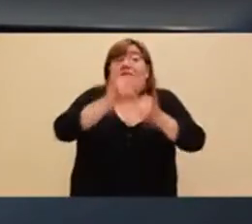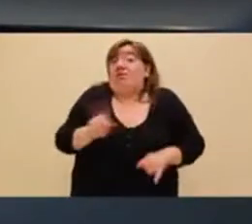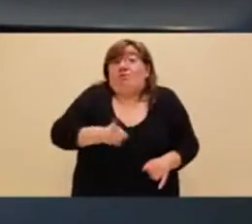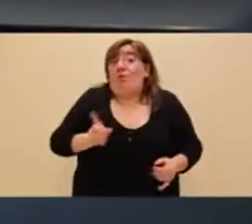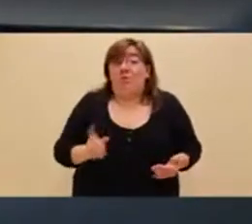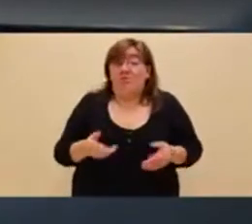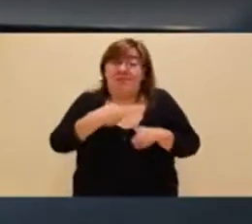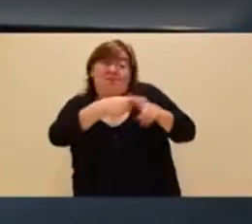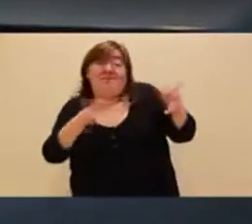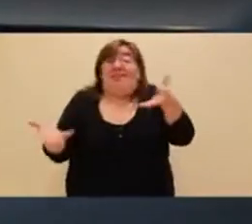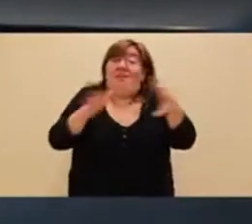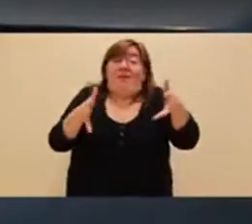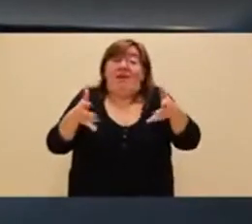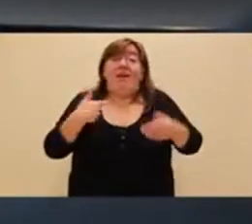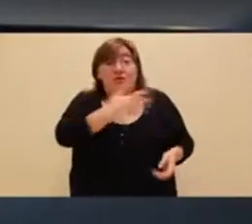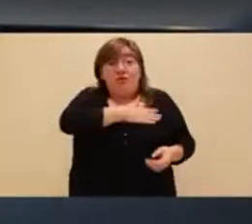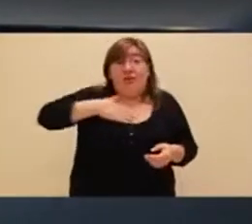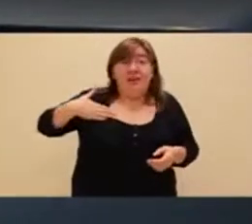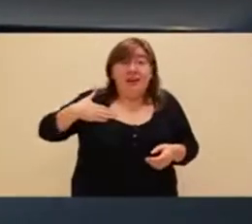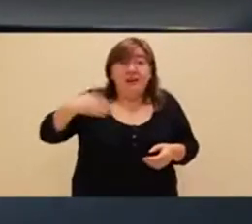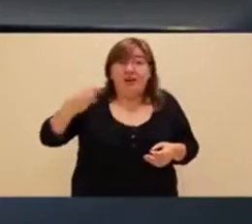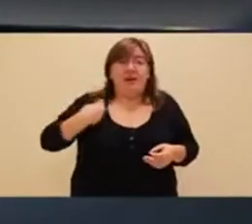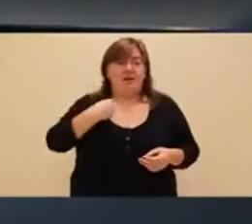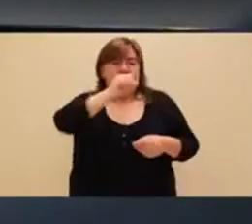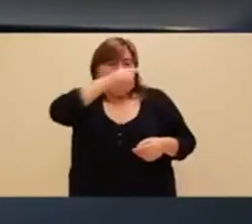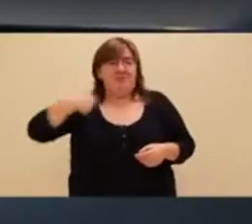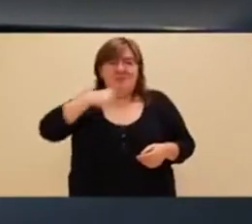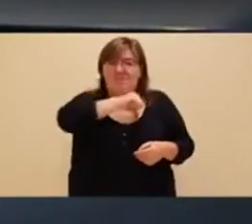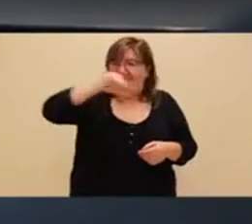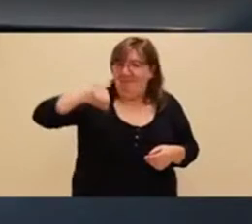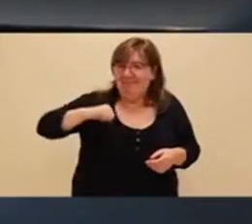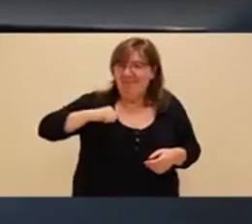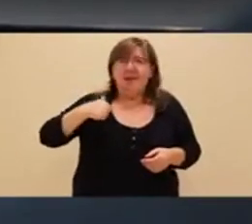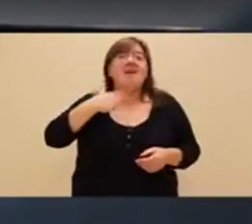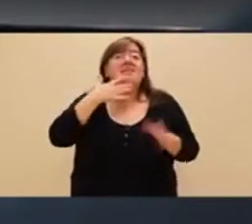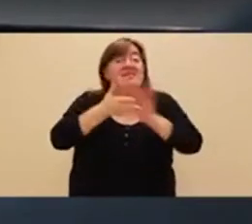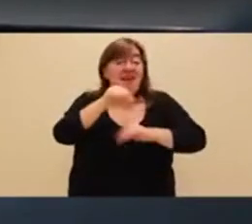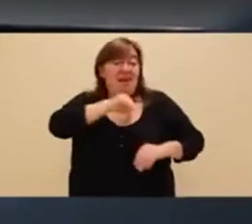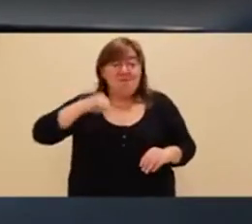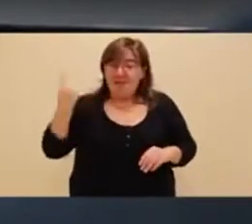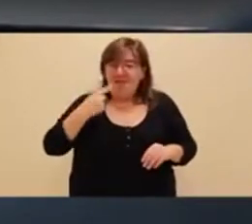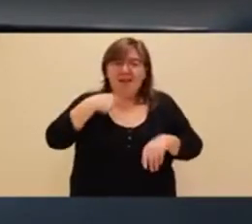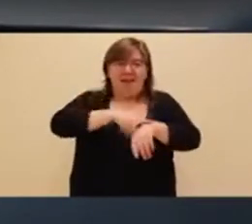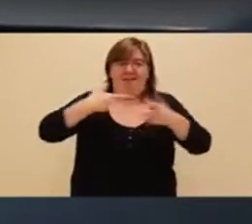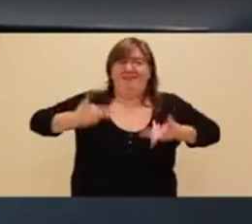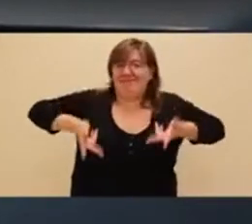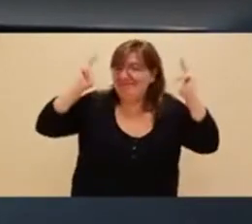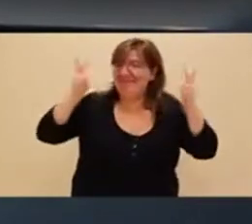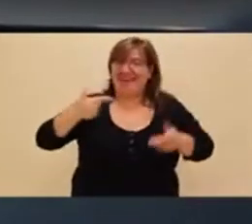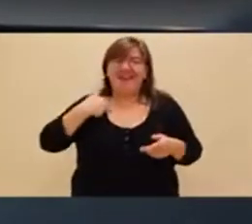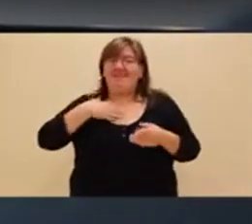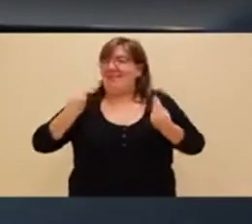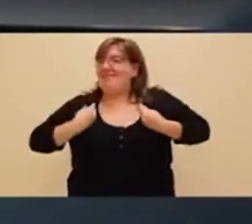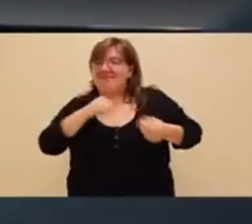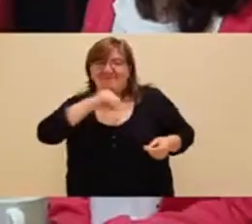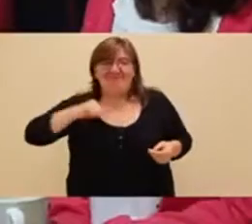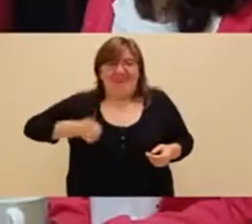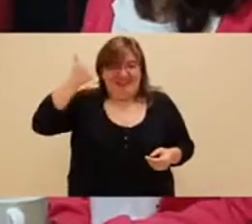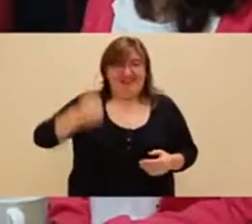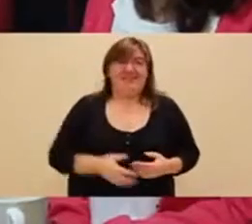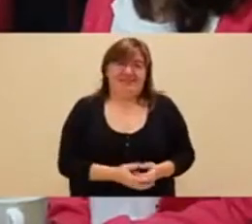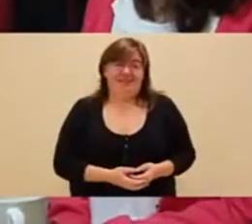no, soy feliz a medias, porque me gustaría vivir en un piso independiente donde pudiera tener más libertad de horarios y más intimidad.